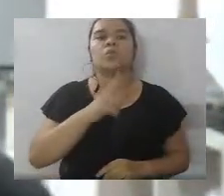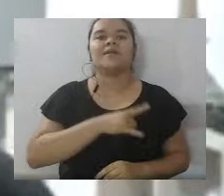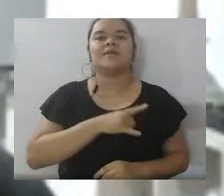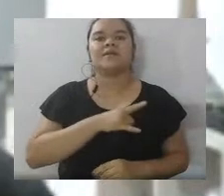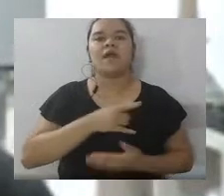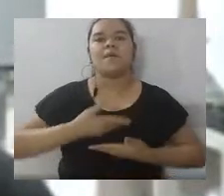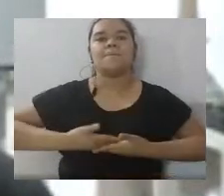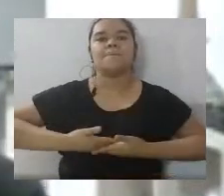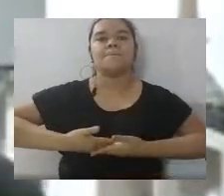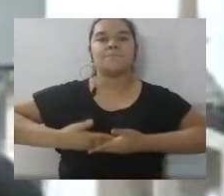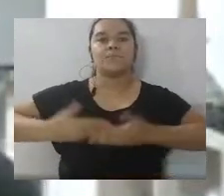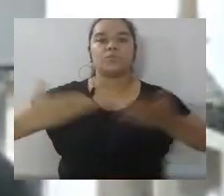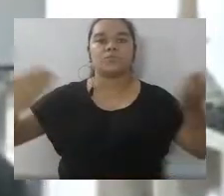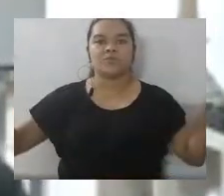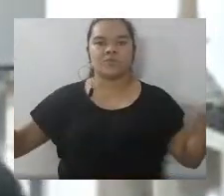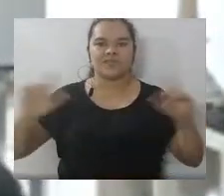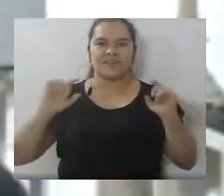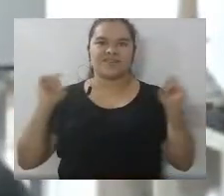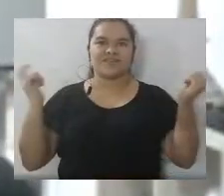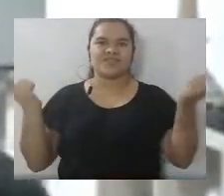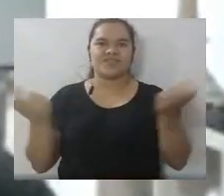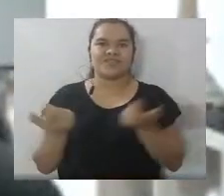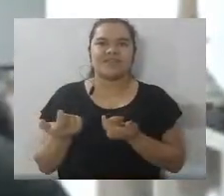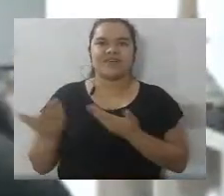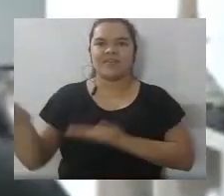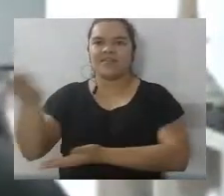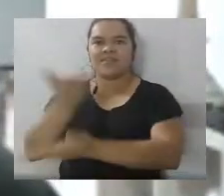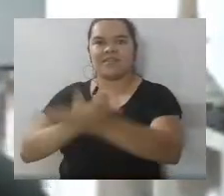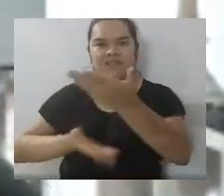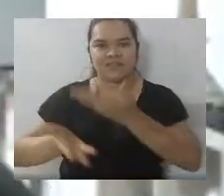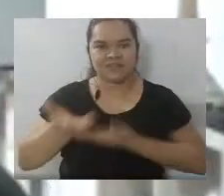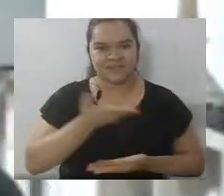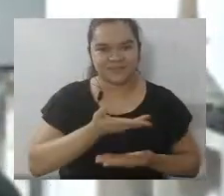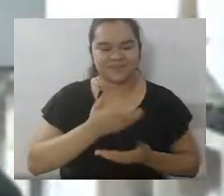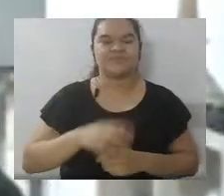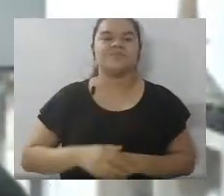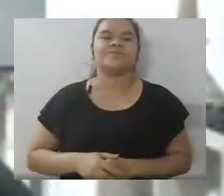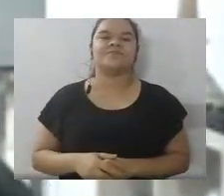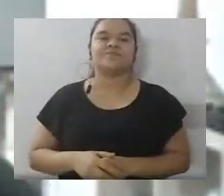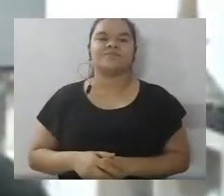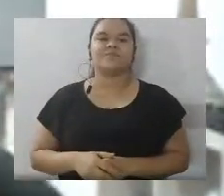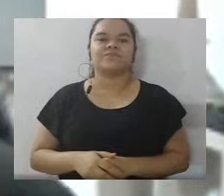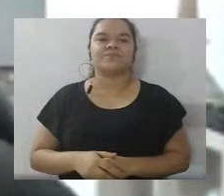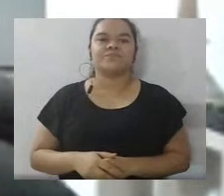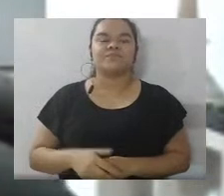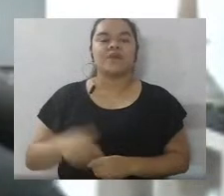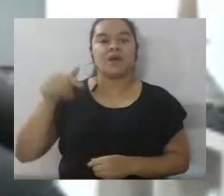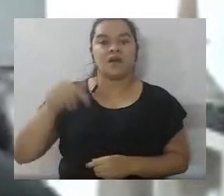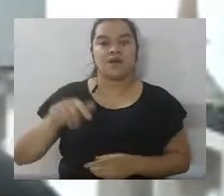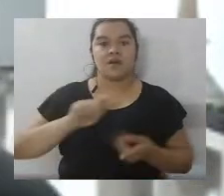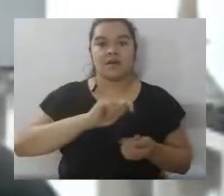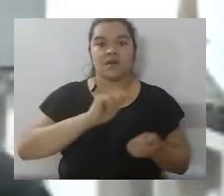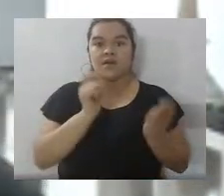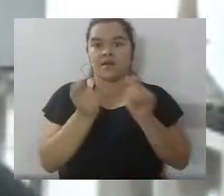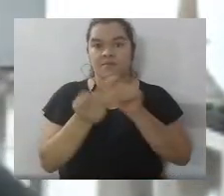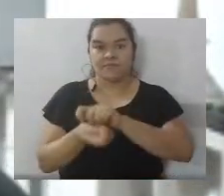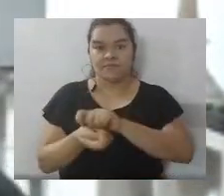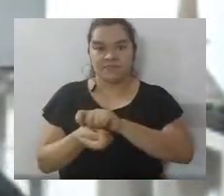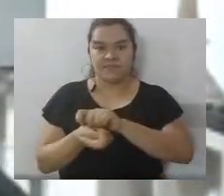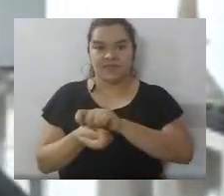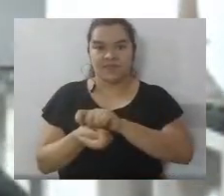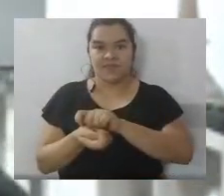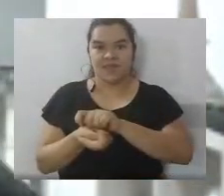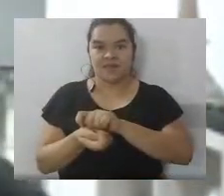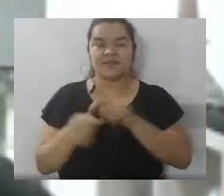sociedad. Muy, muy interesante. Vamos a seguir abriendo las puertas, como decimos, de